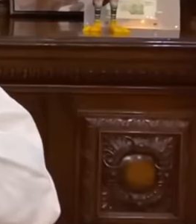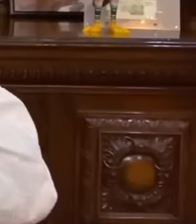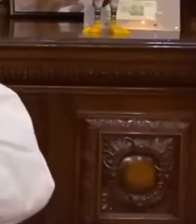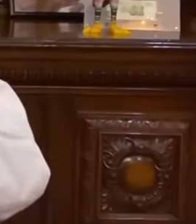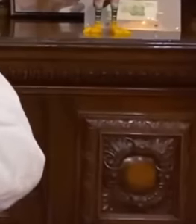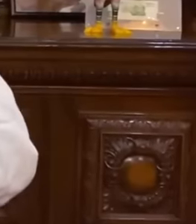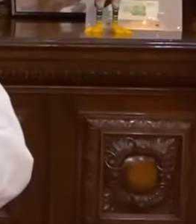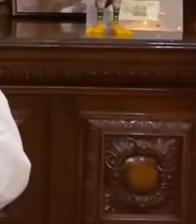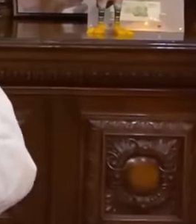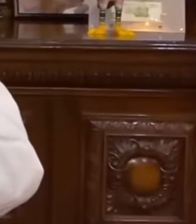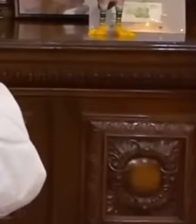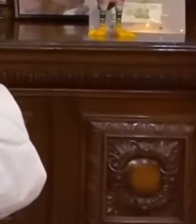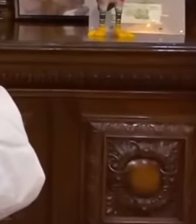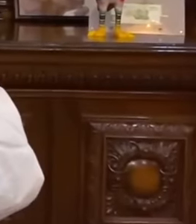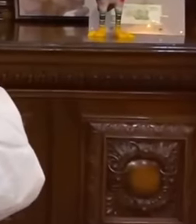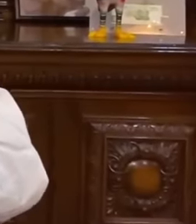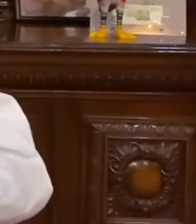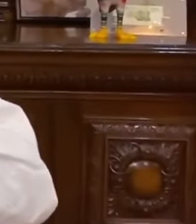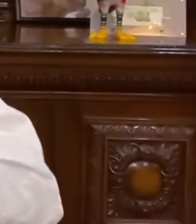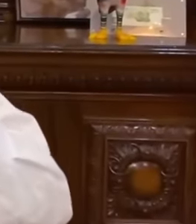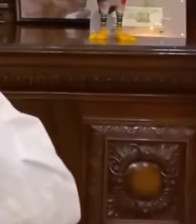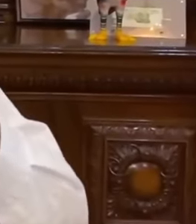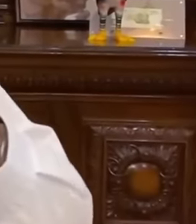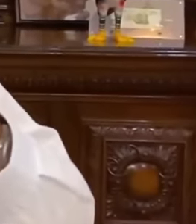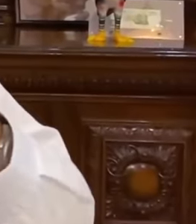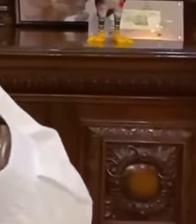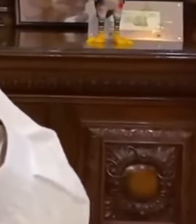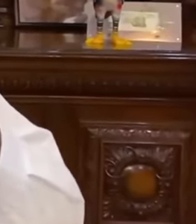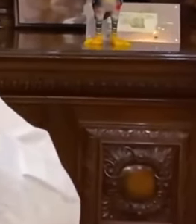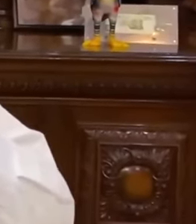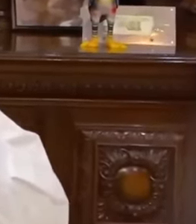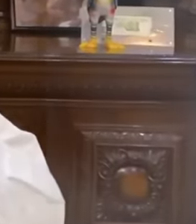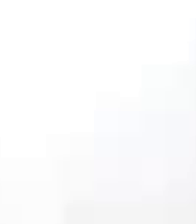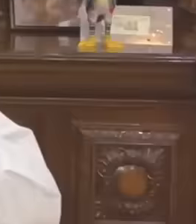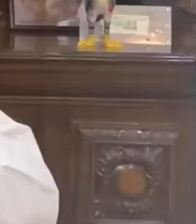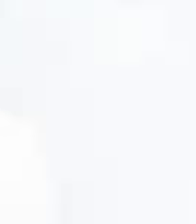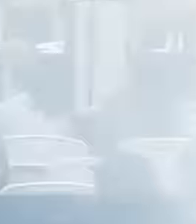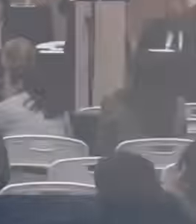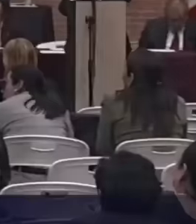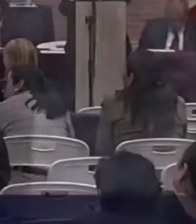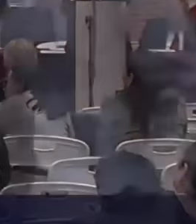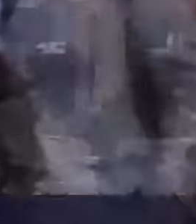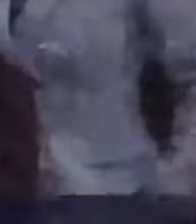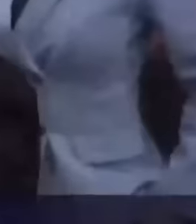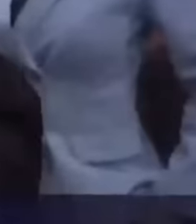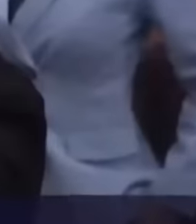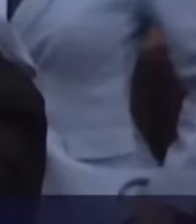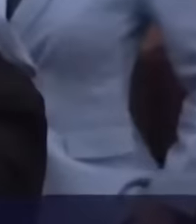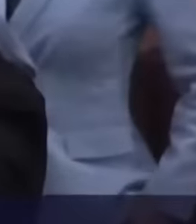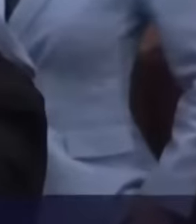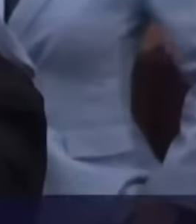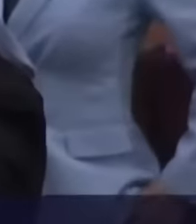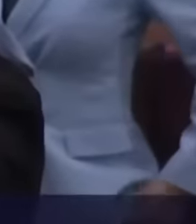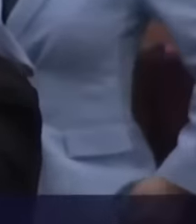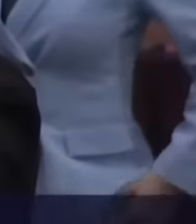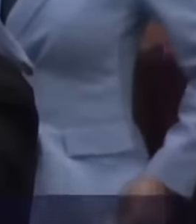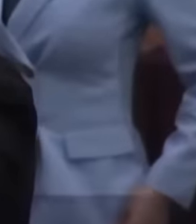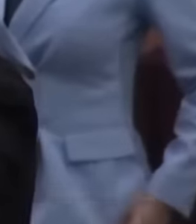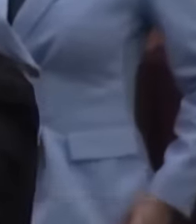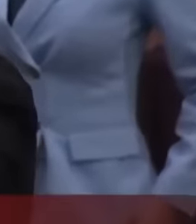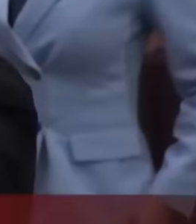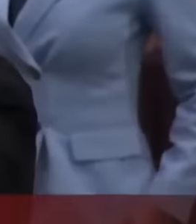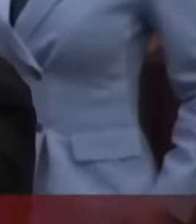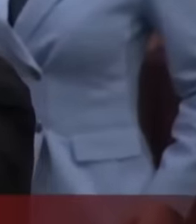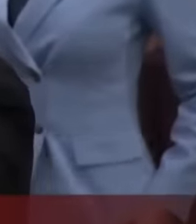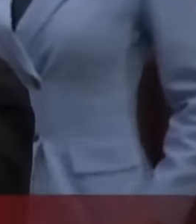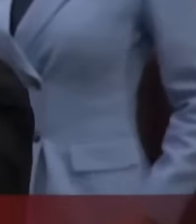Cuarta Transformación avanza a toda marcha. Queda claro que la oposición no